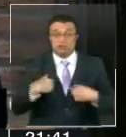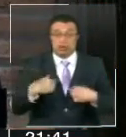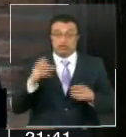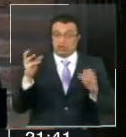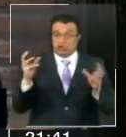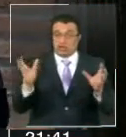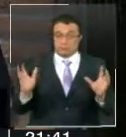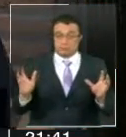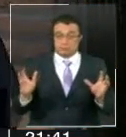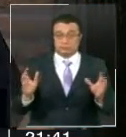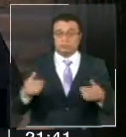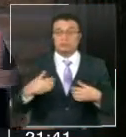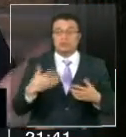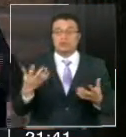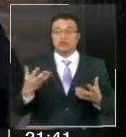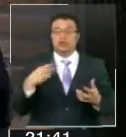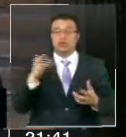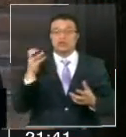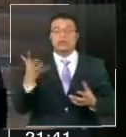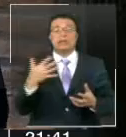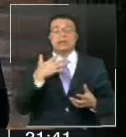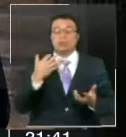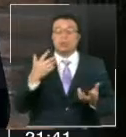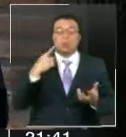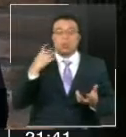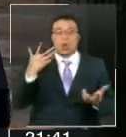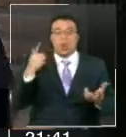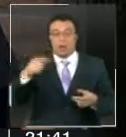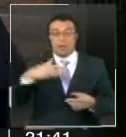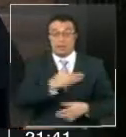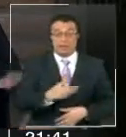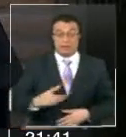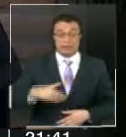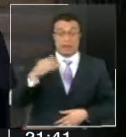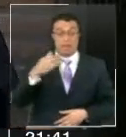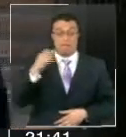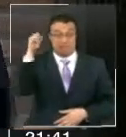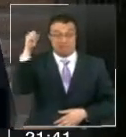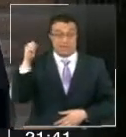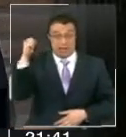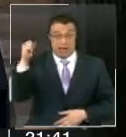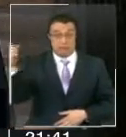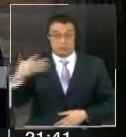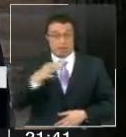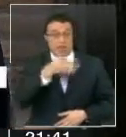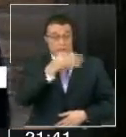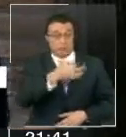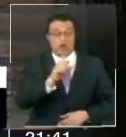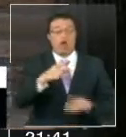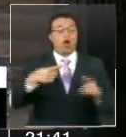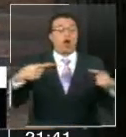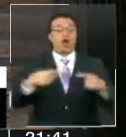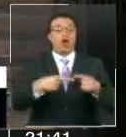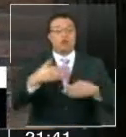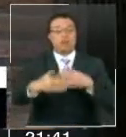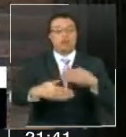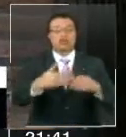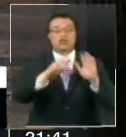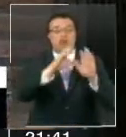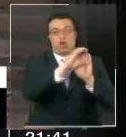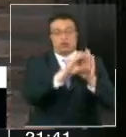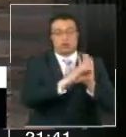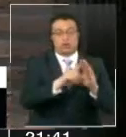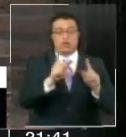No sé en qué pará están. Yo sé que el presidente Piñera, por intermedio de sus voceros, está en contra del proceso y quiere que no se